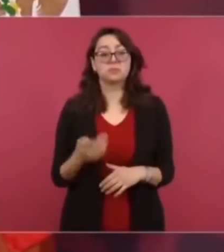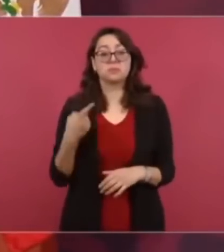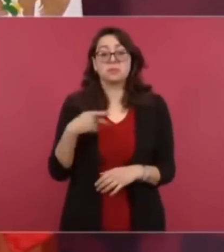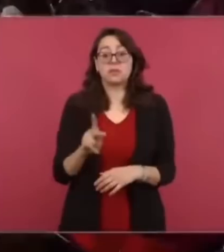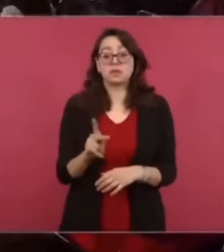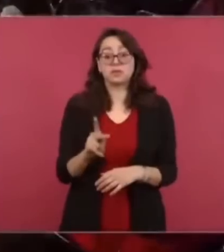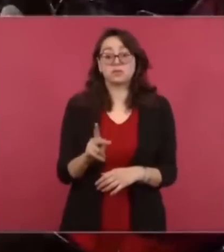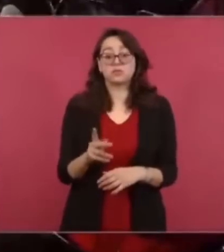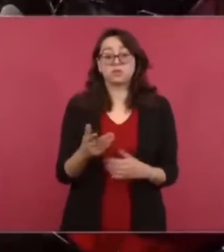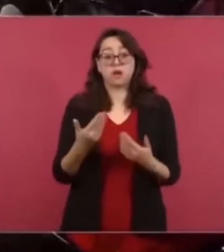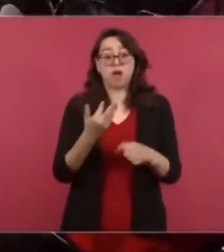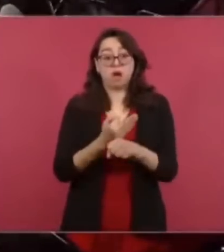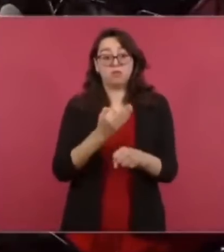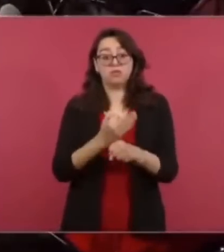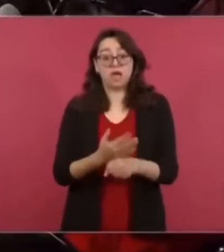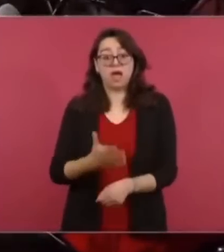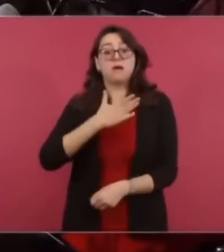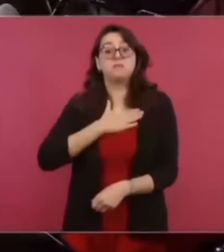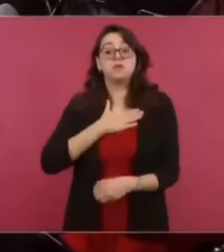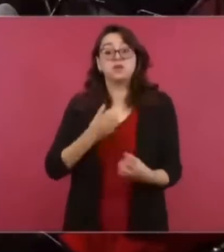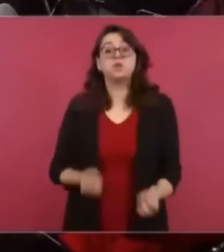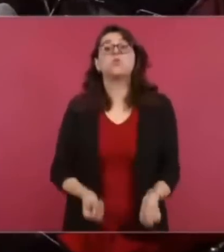Y este 70%